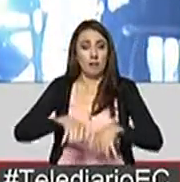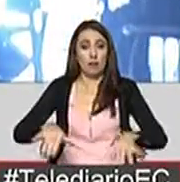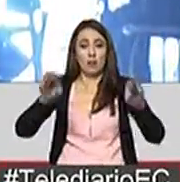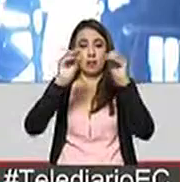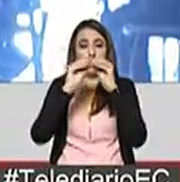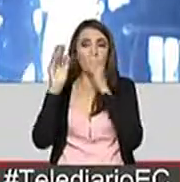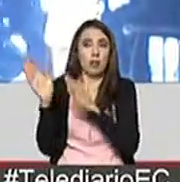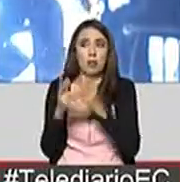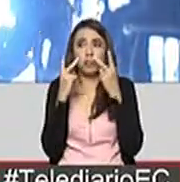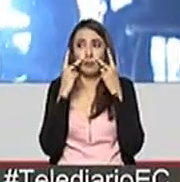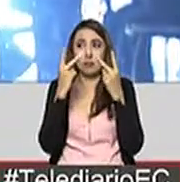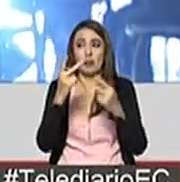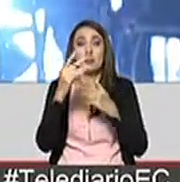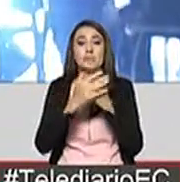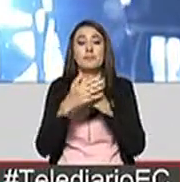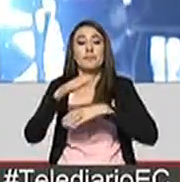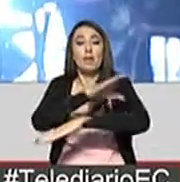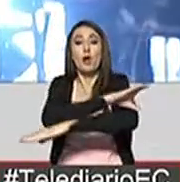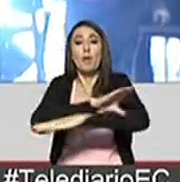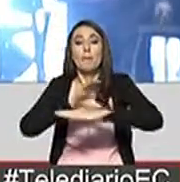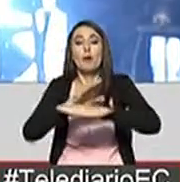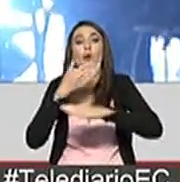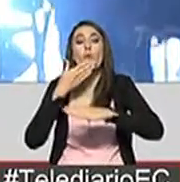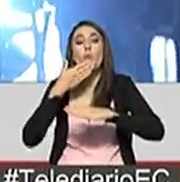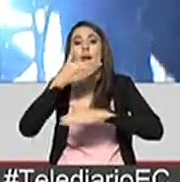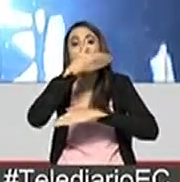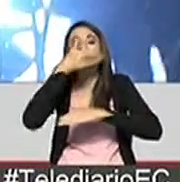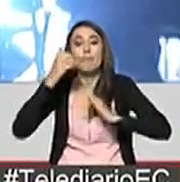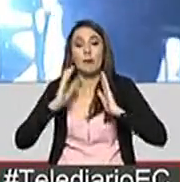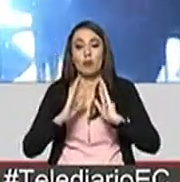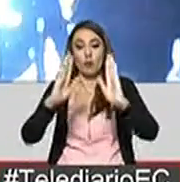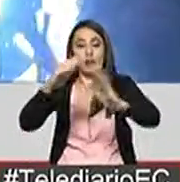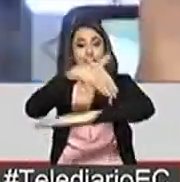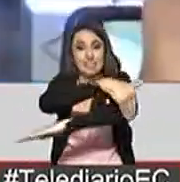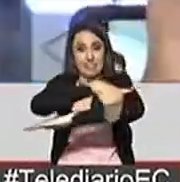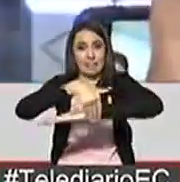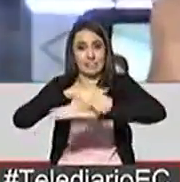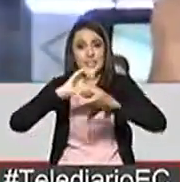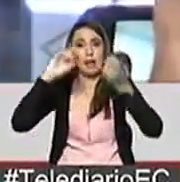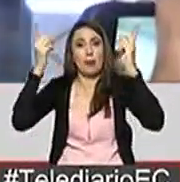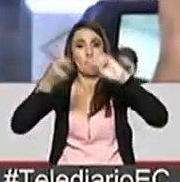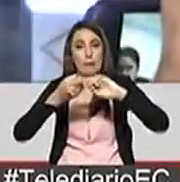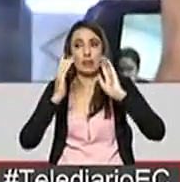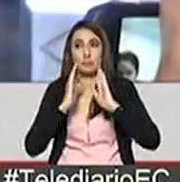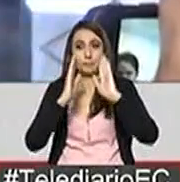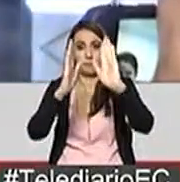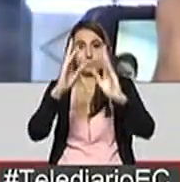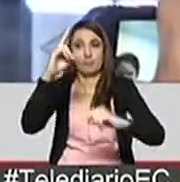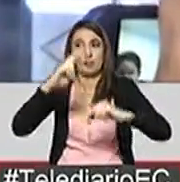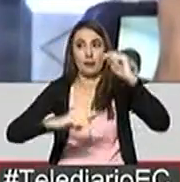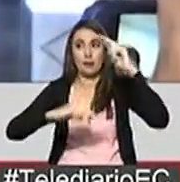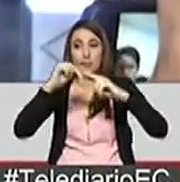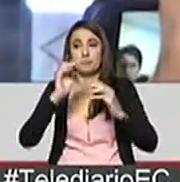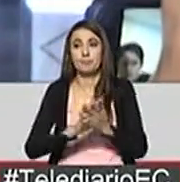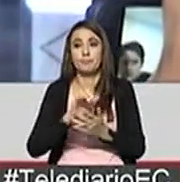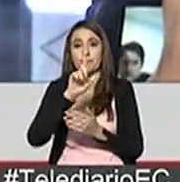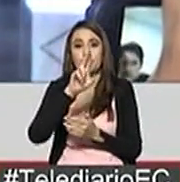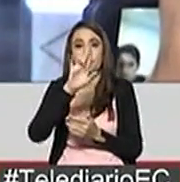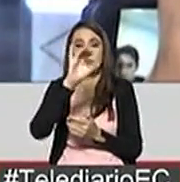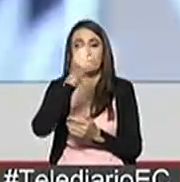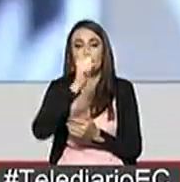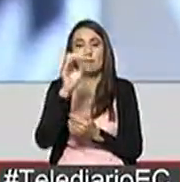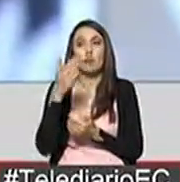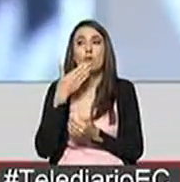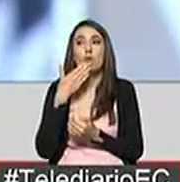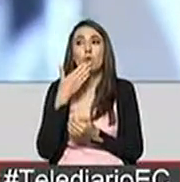anhela la población de las zonas rurales es el mejoramiento de su vialidad. Sin embargo, Luis Mario Barzallo, de la Asociación de Municipalidades del